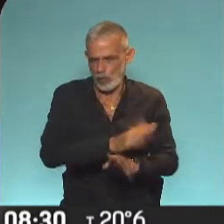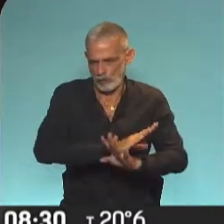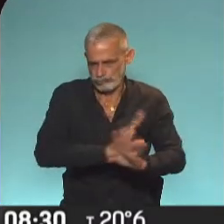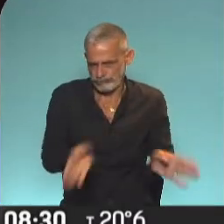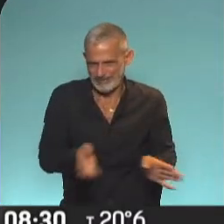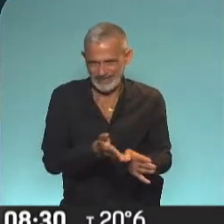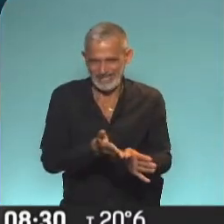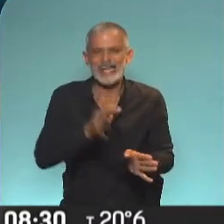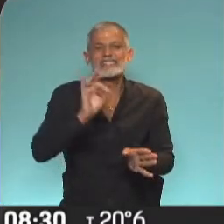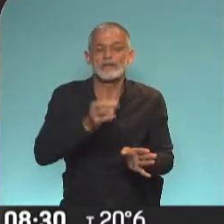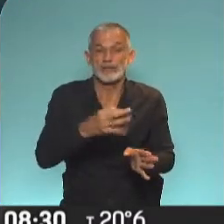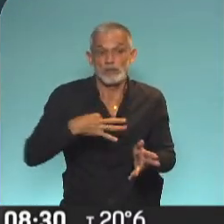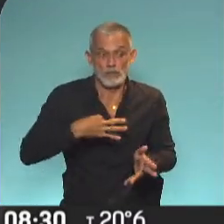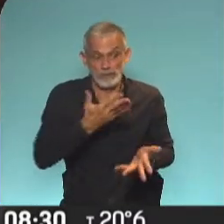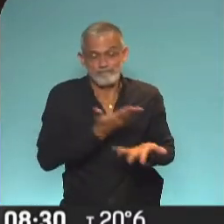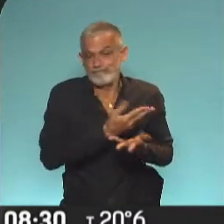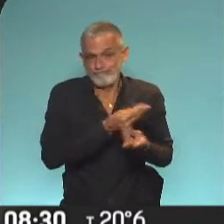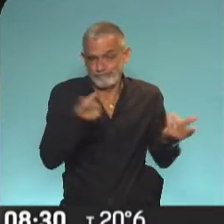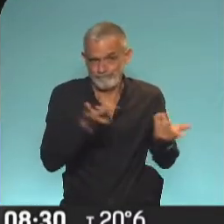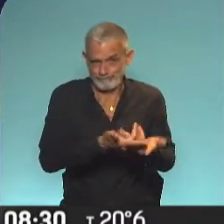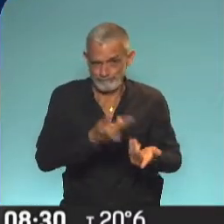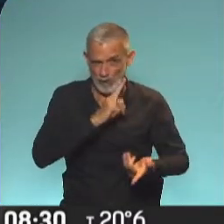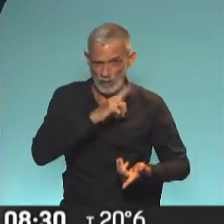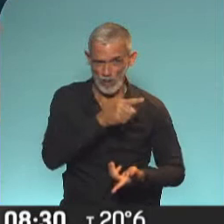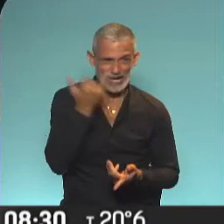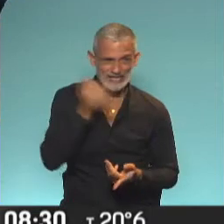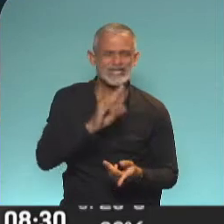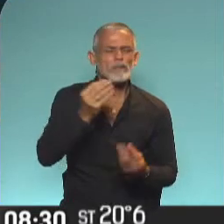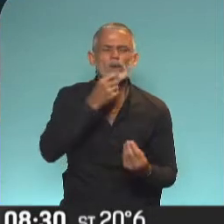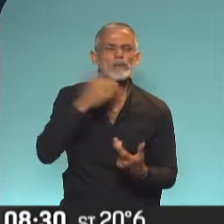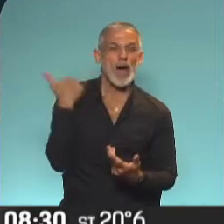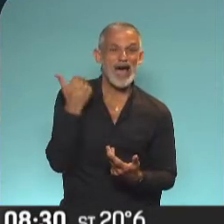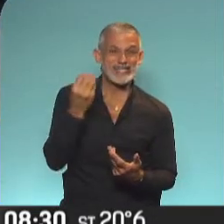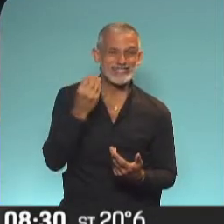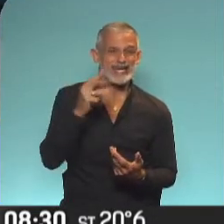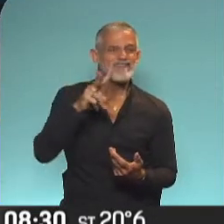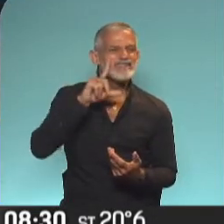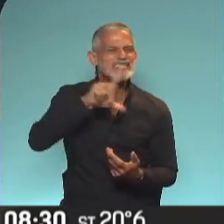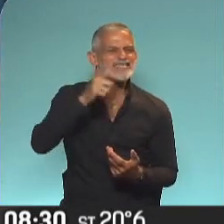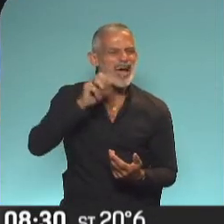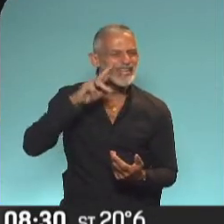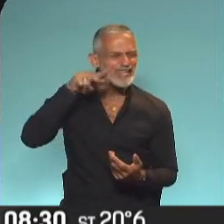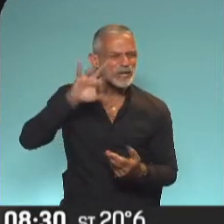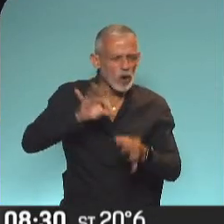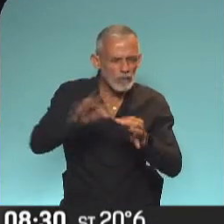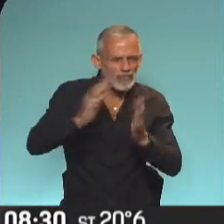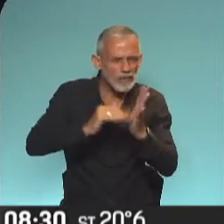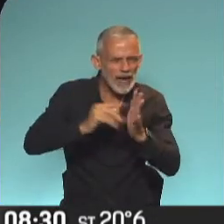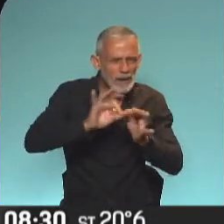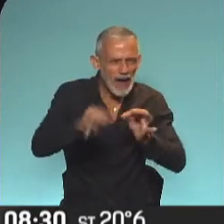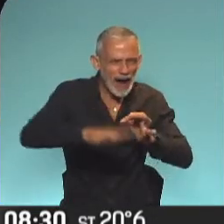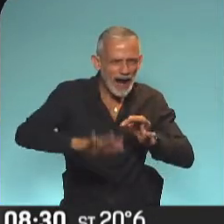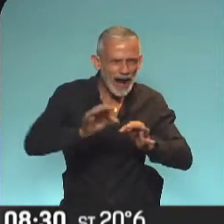pasó, esa vida no está más. Veníamos charlando recién de un caso que pasó ayer en Villarino, ¿no? Allá cerca de Bahía